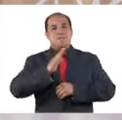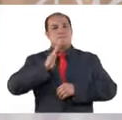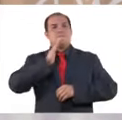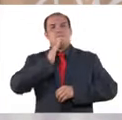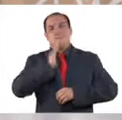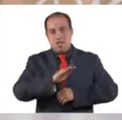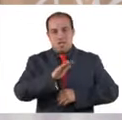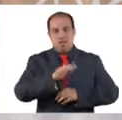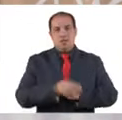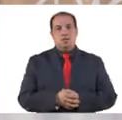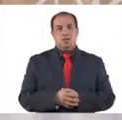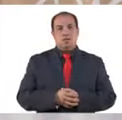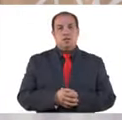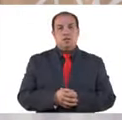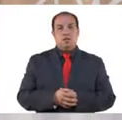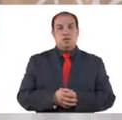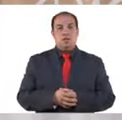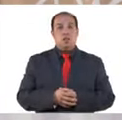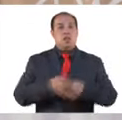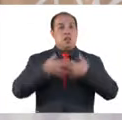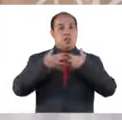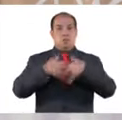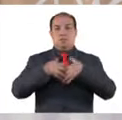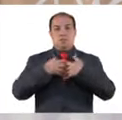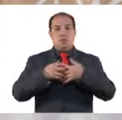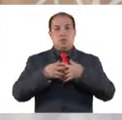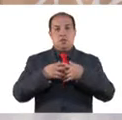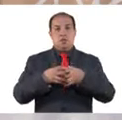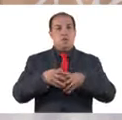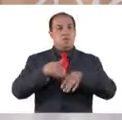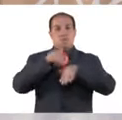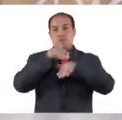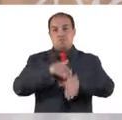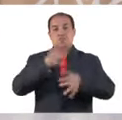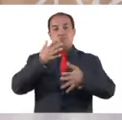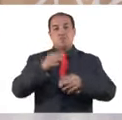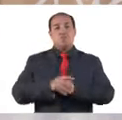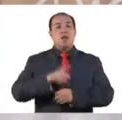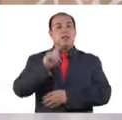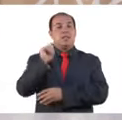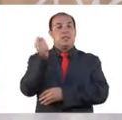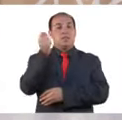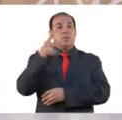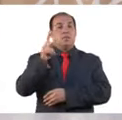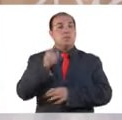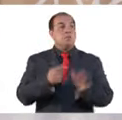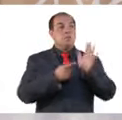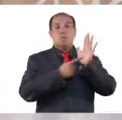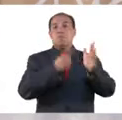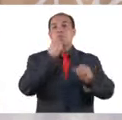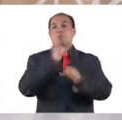cumplía técnicamente la empresa, pero ya lo ponen en primera plana.